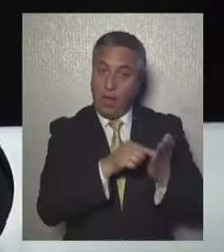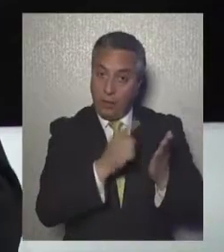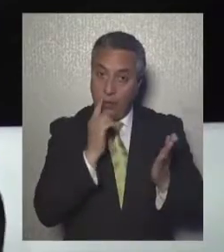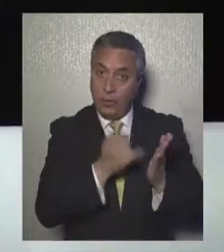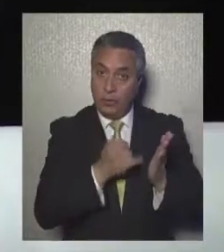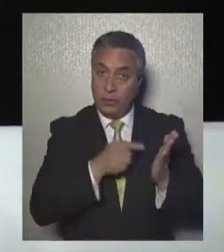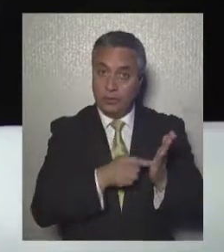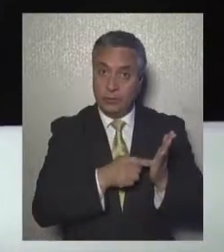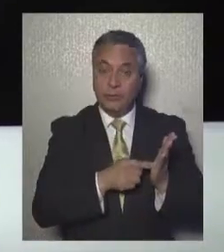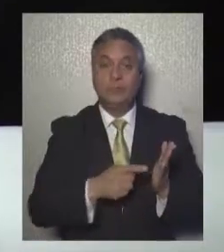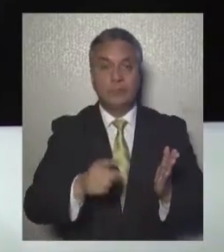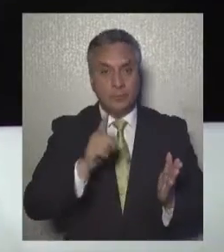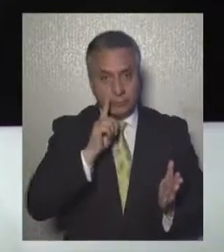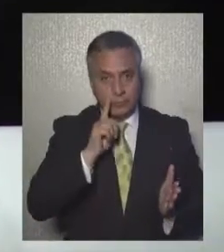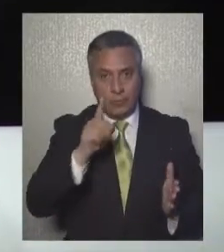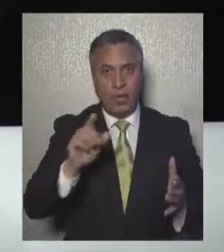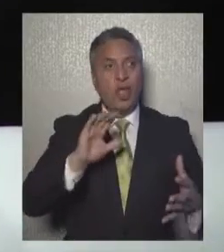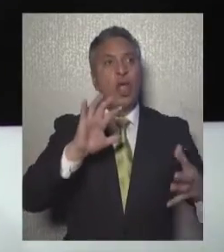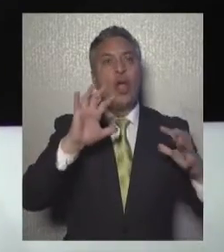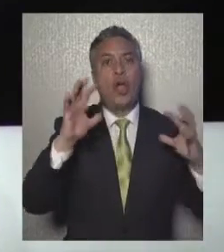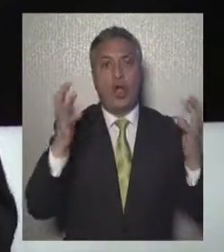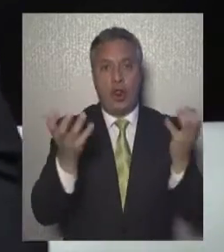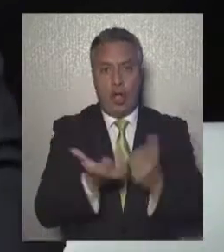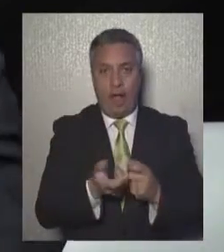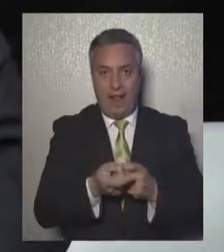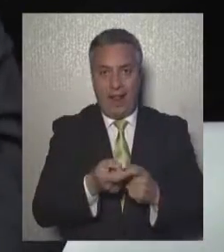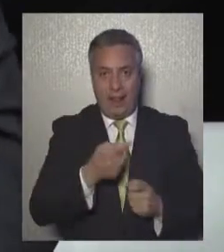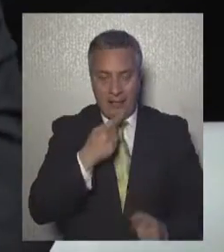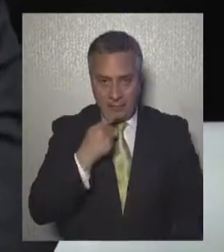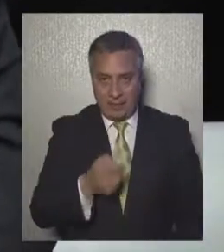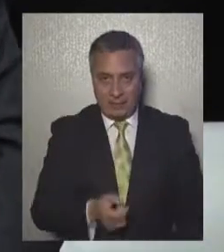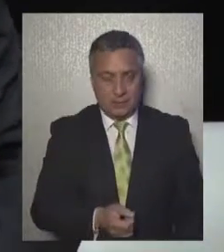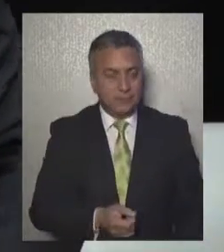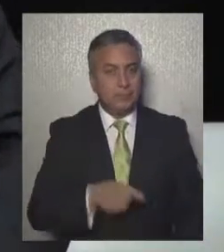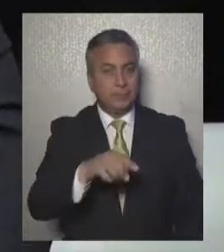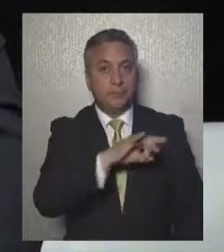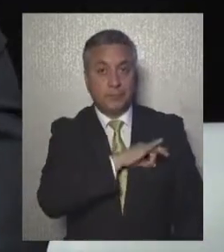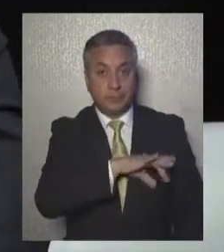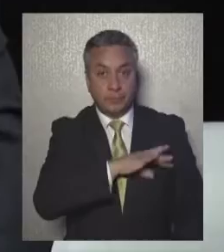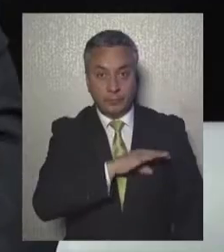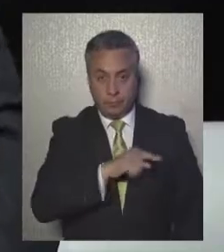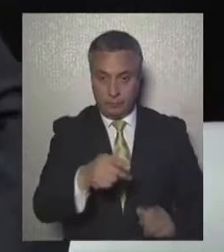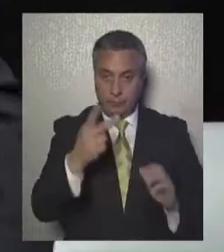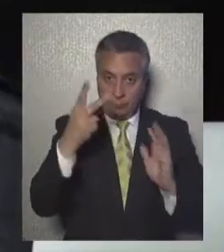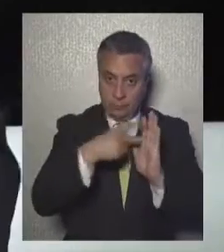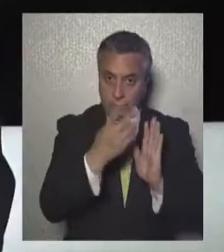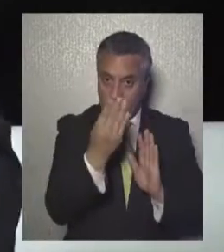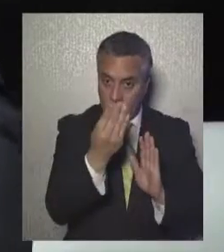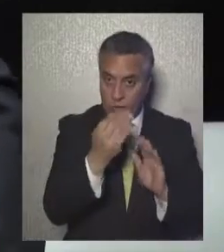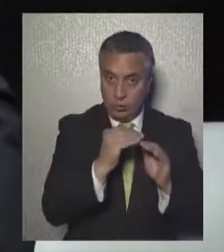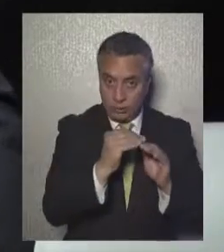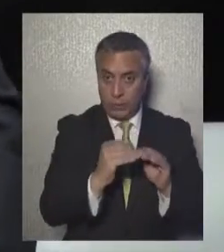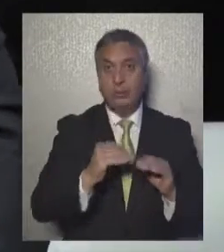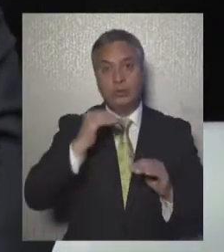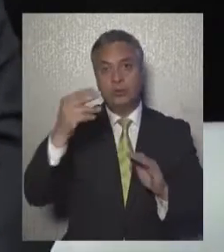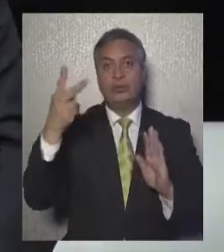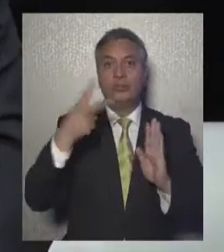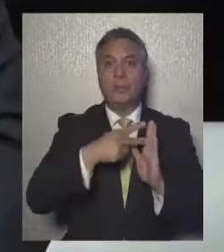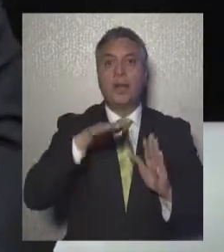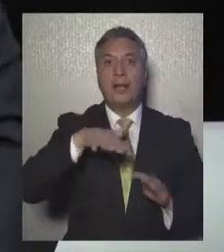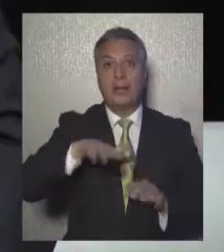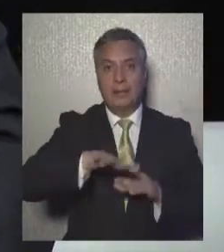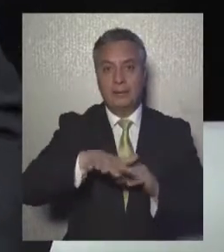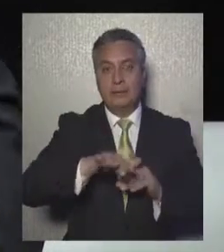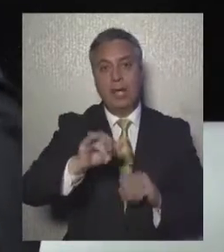el Global Entrepreneurship Index, donde Chile sube el 2014 al 2015 del lugar